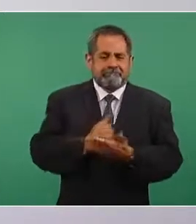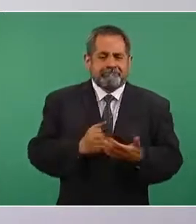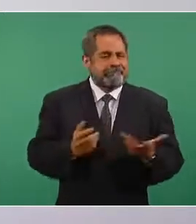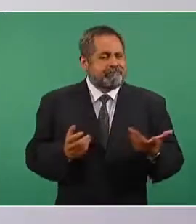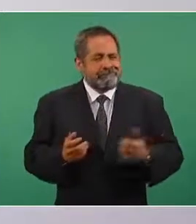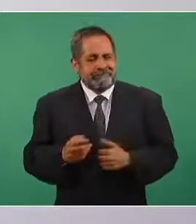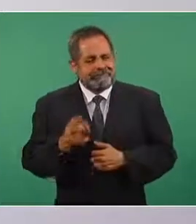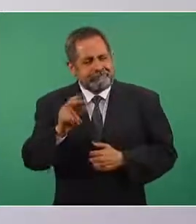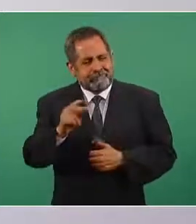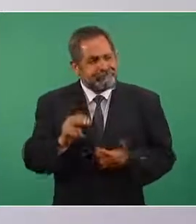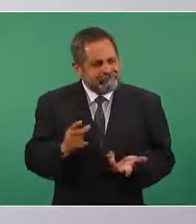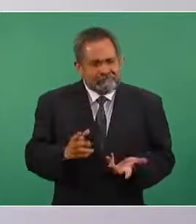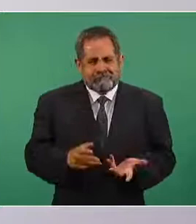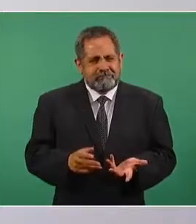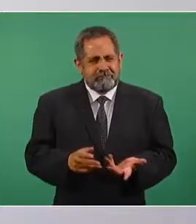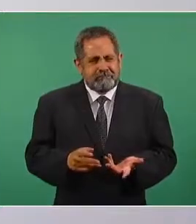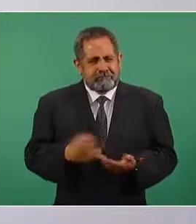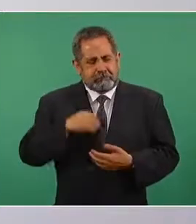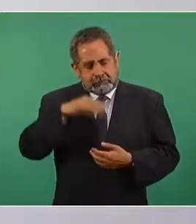que se piense en los demás.